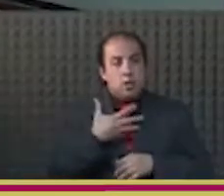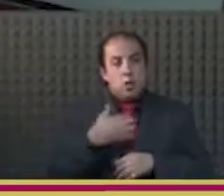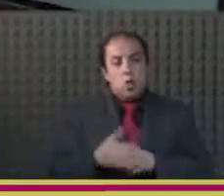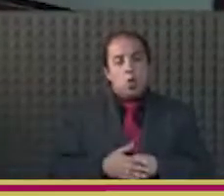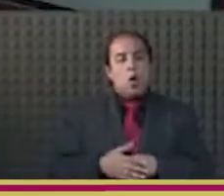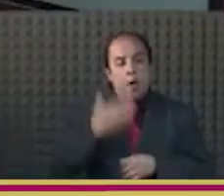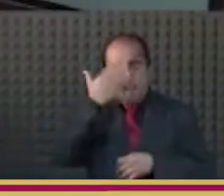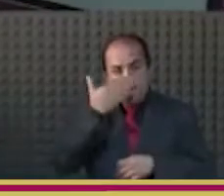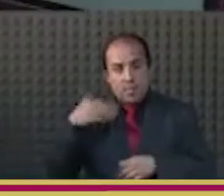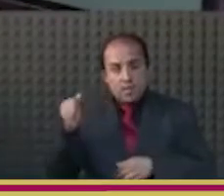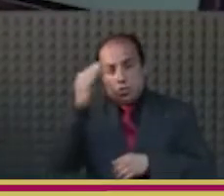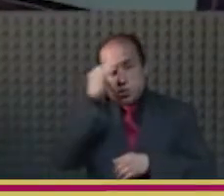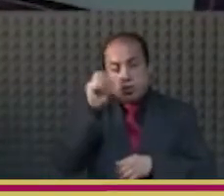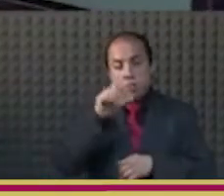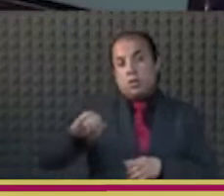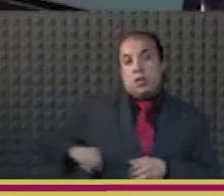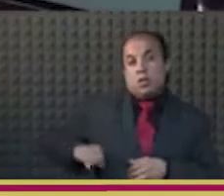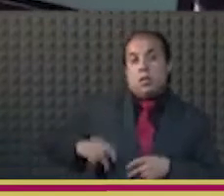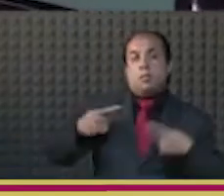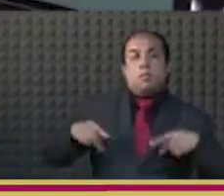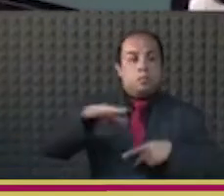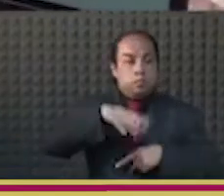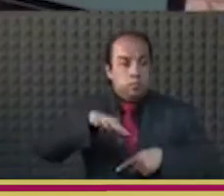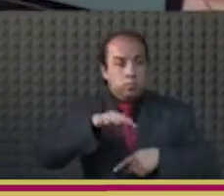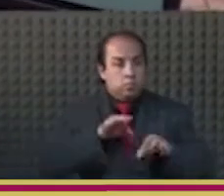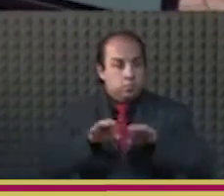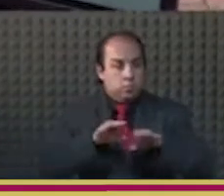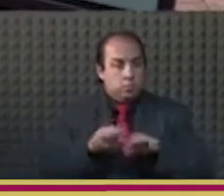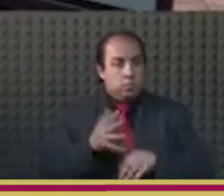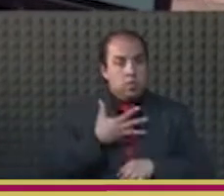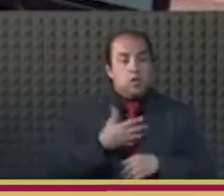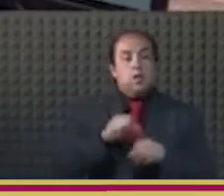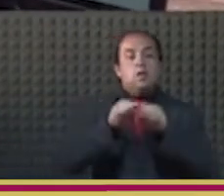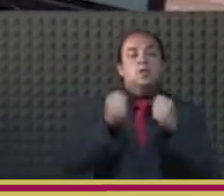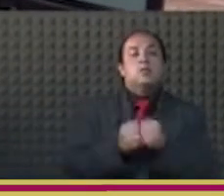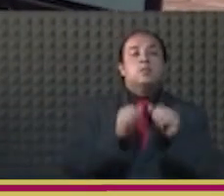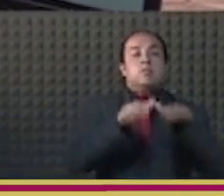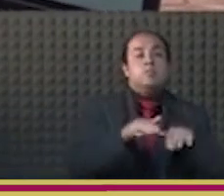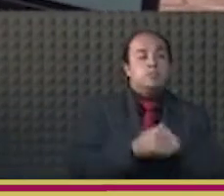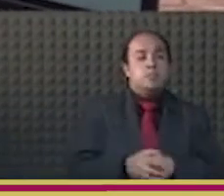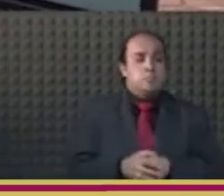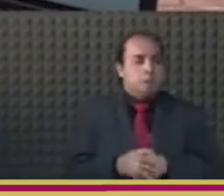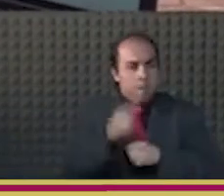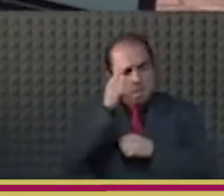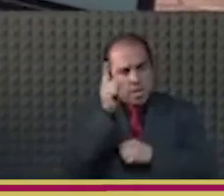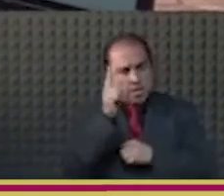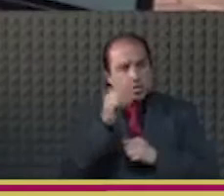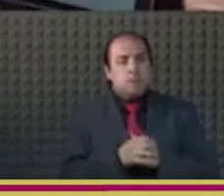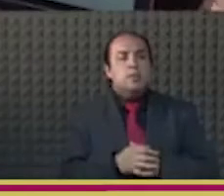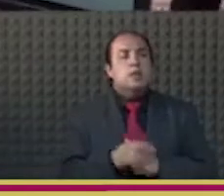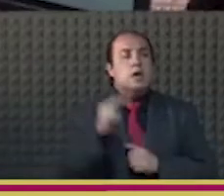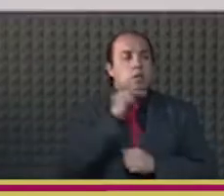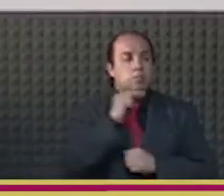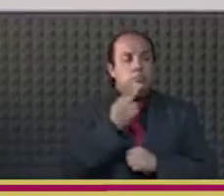conocimientos e intereses también de los buscadores de empleo. Cuenta con un sistema de registro accesible e intuitivo que lo hace más fácil y